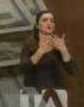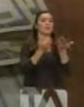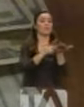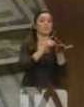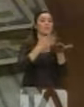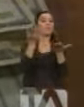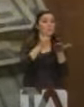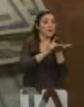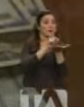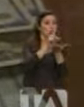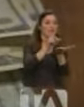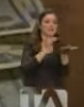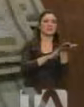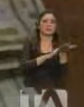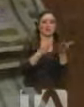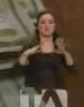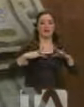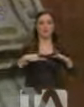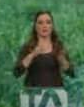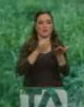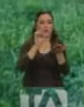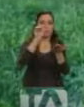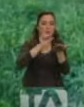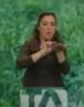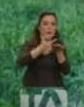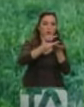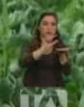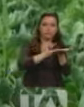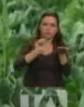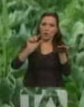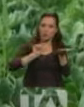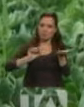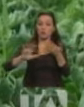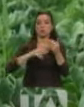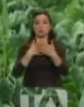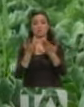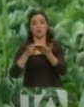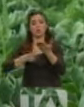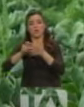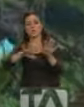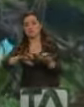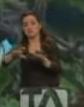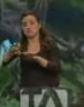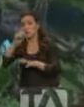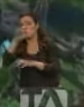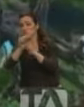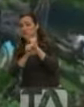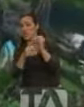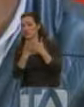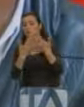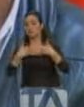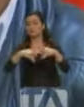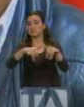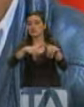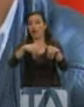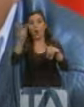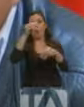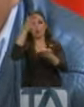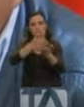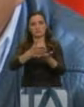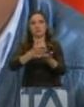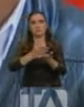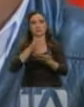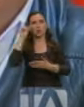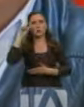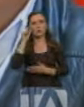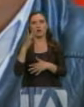vacaciones y desahucio. Y para el sector agropecuario, un contrato por 1 año renovable y puede ser discontinuo. Hay una desesperación